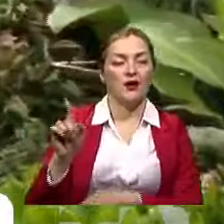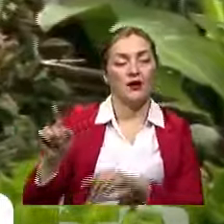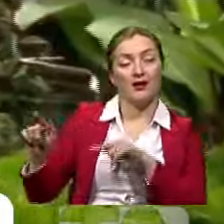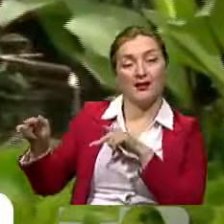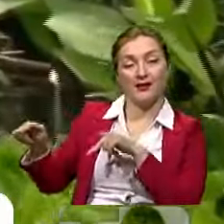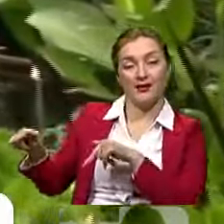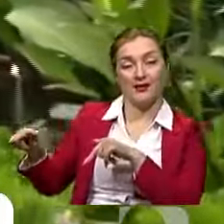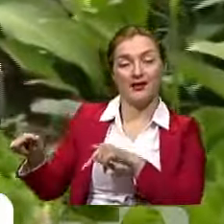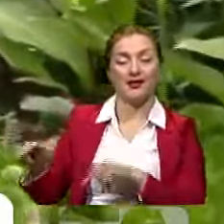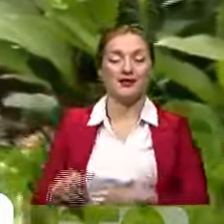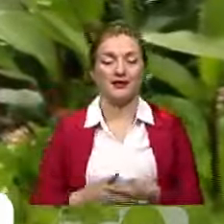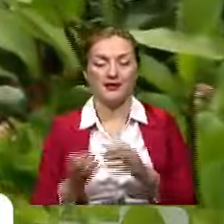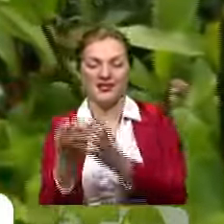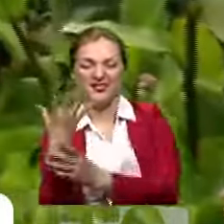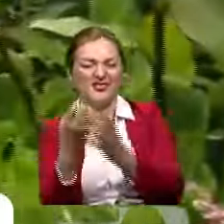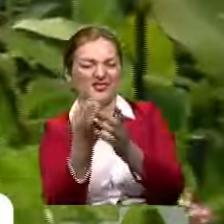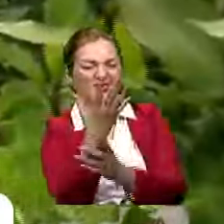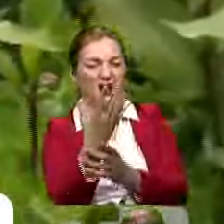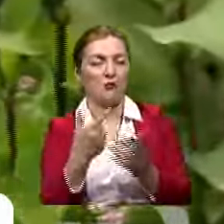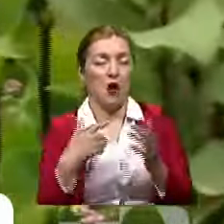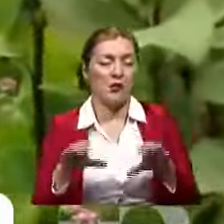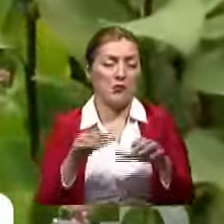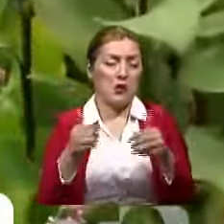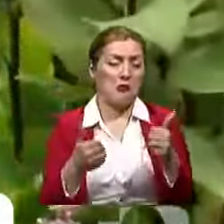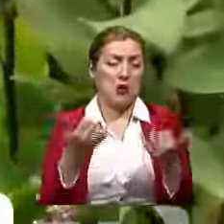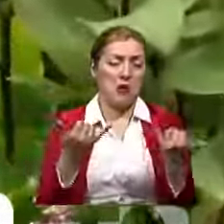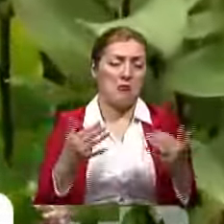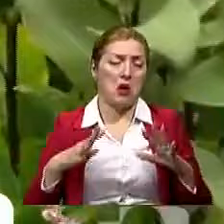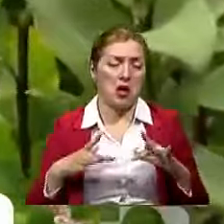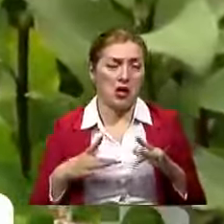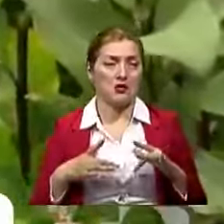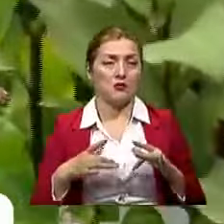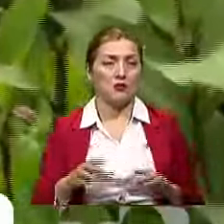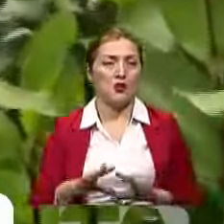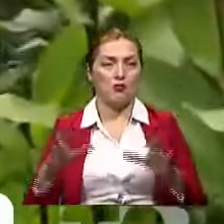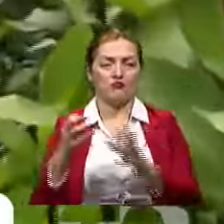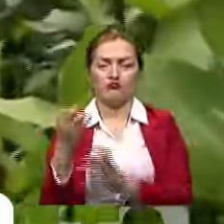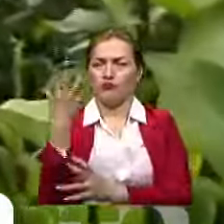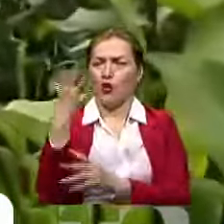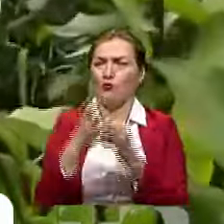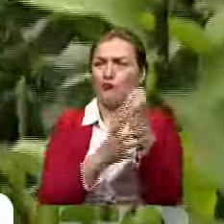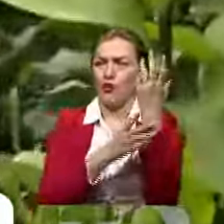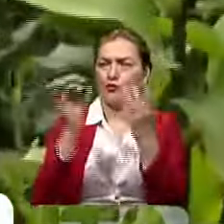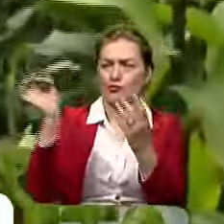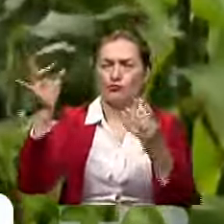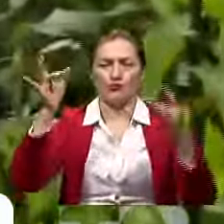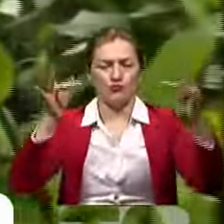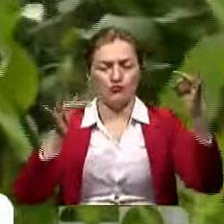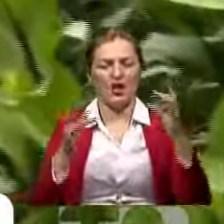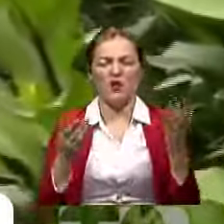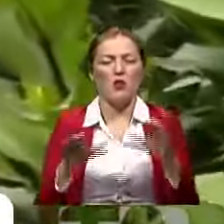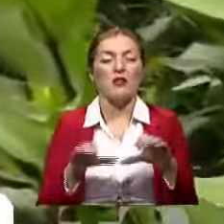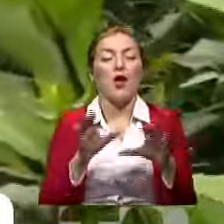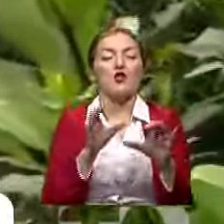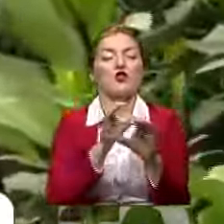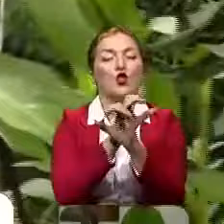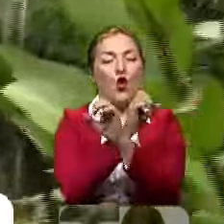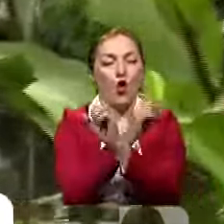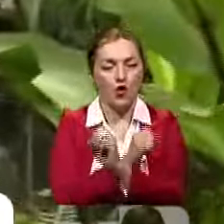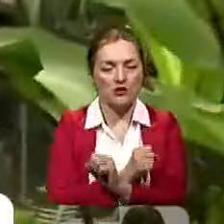que usted va a poder realizar en este verano. Sobre todo vamos a hablar del Bosque de Luz. Es una actividad nocturna en donde ustedes podrán realizar